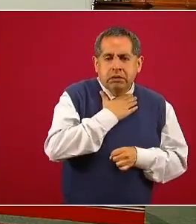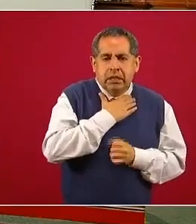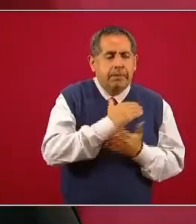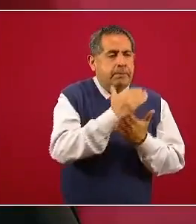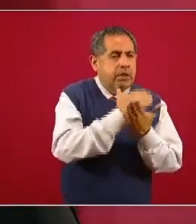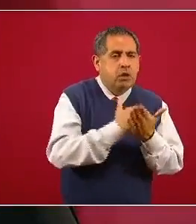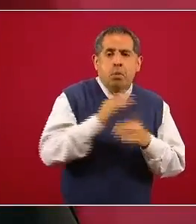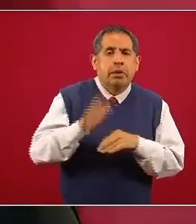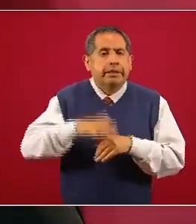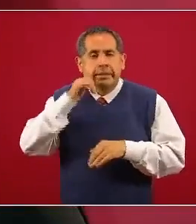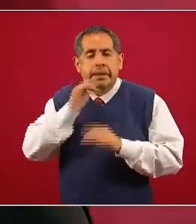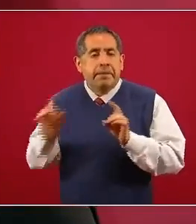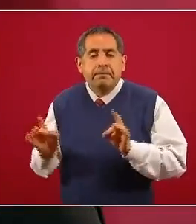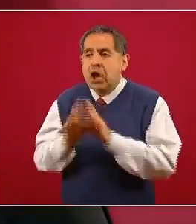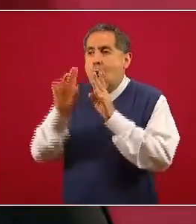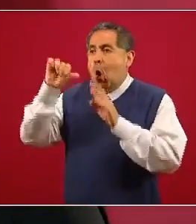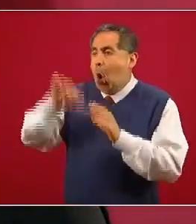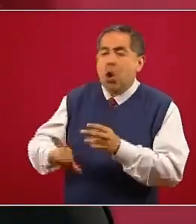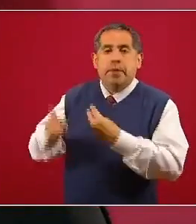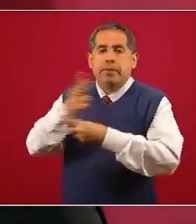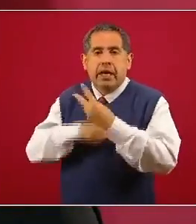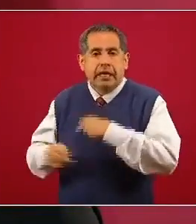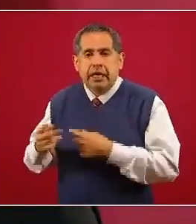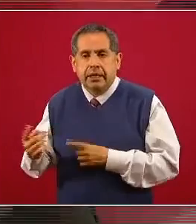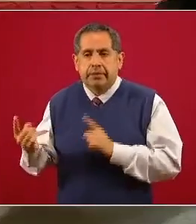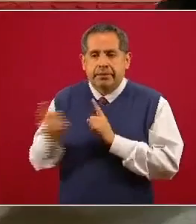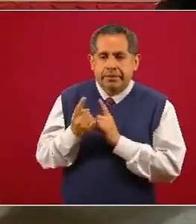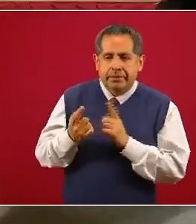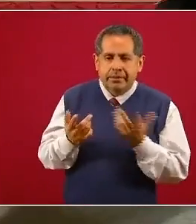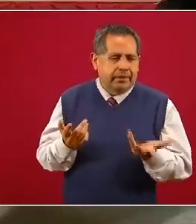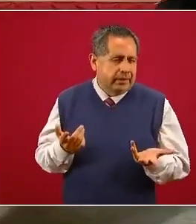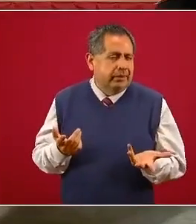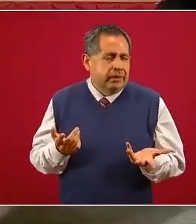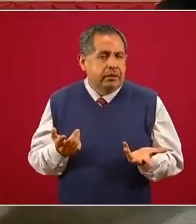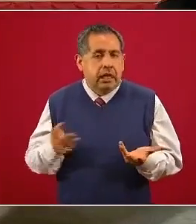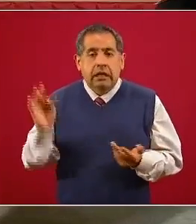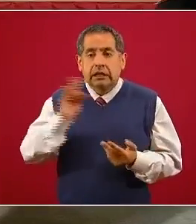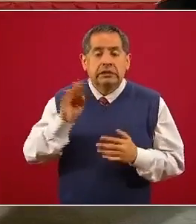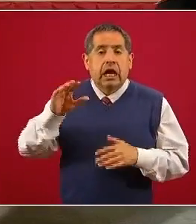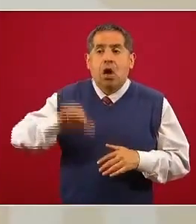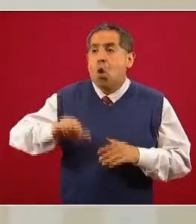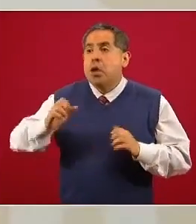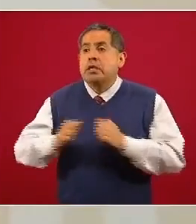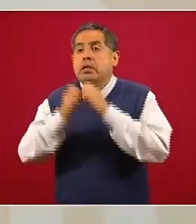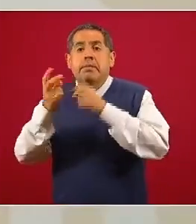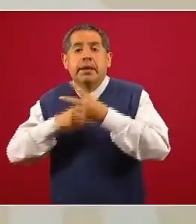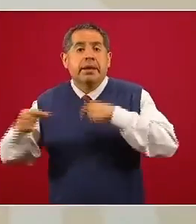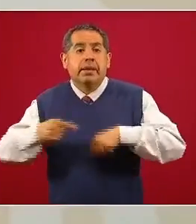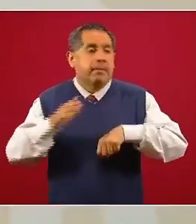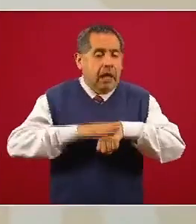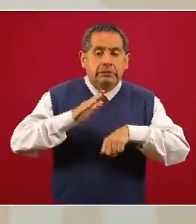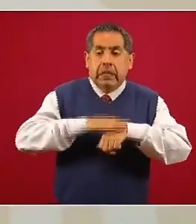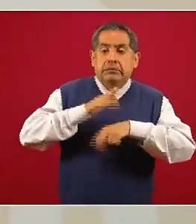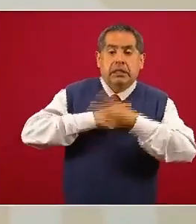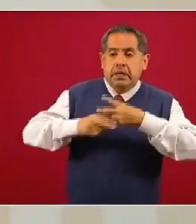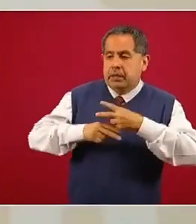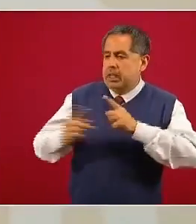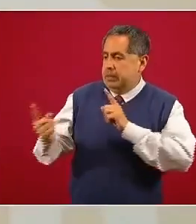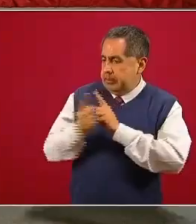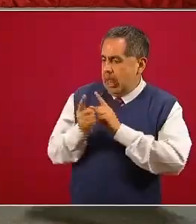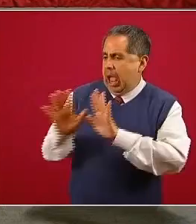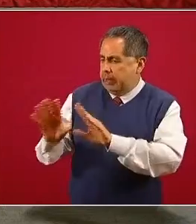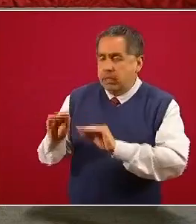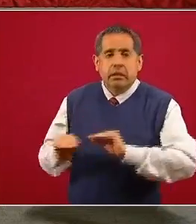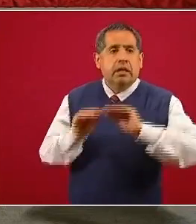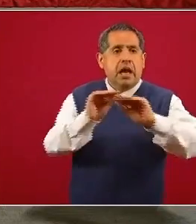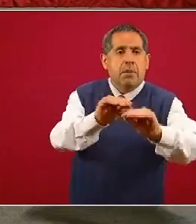llegan los pacientes espontáneos. O sea, no todos llegaron a través de esta coordinación, que hubiera sido lo ideal, pero habían muchos pacientes que llegaban directamente a